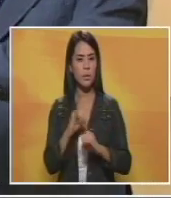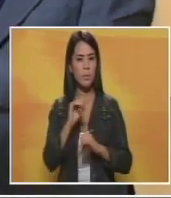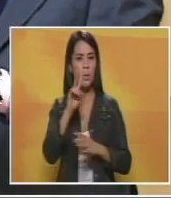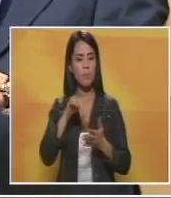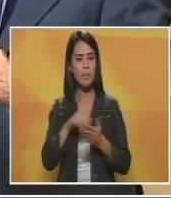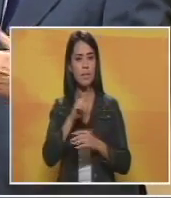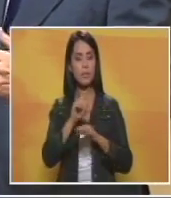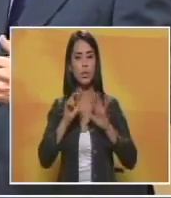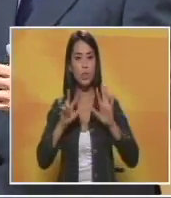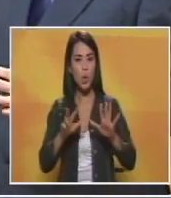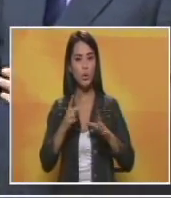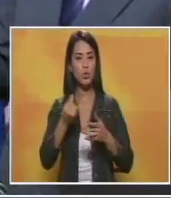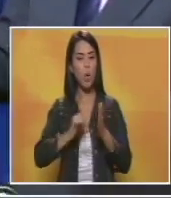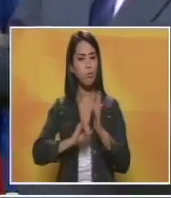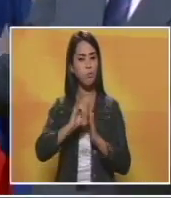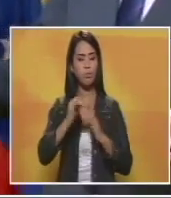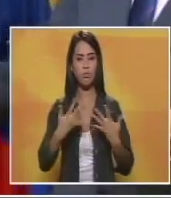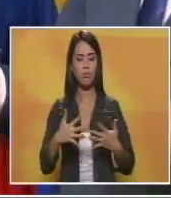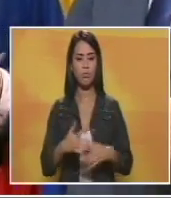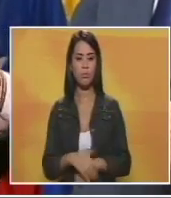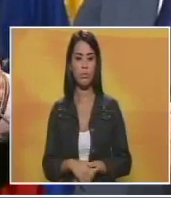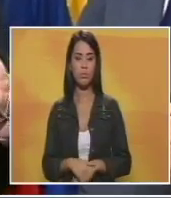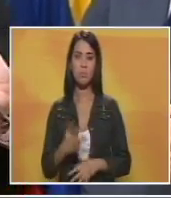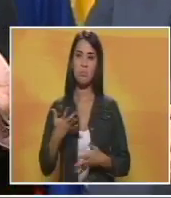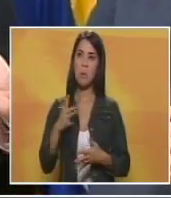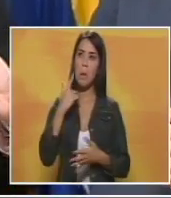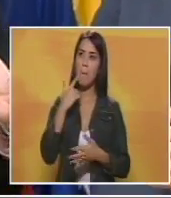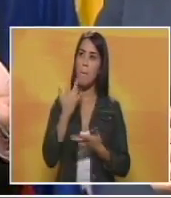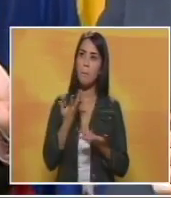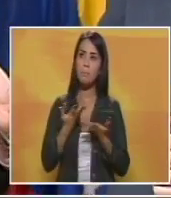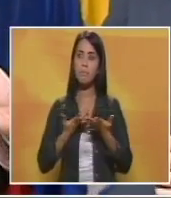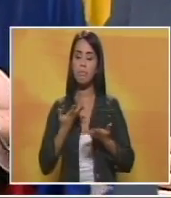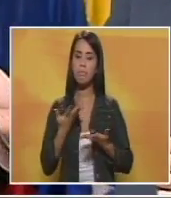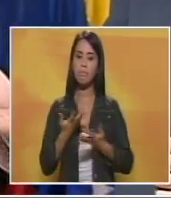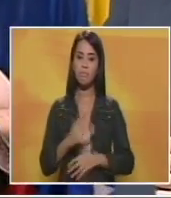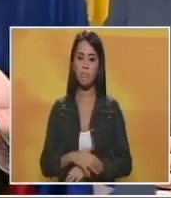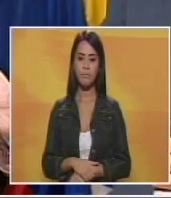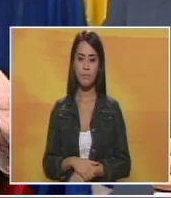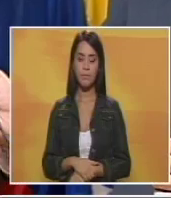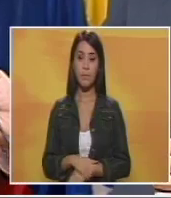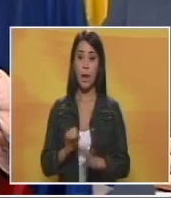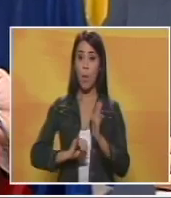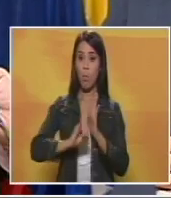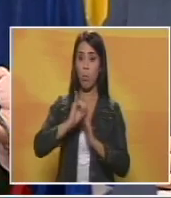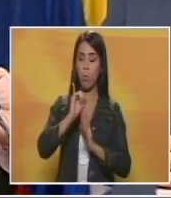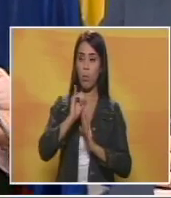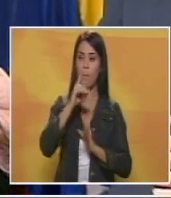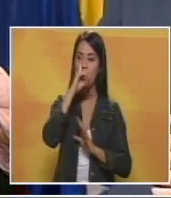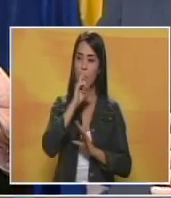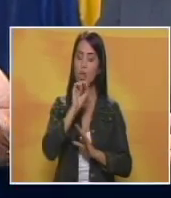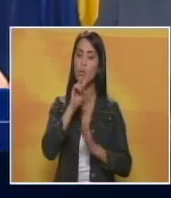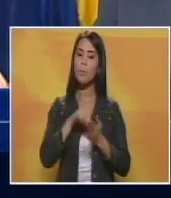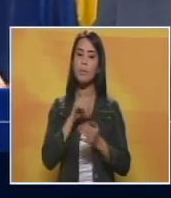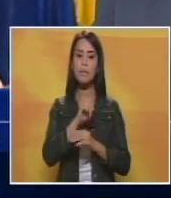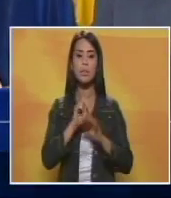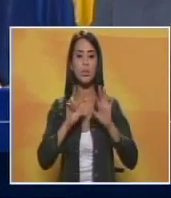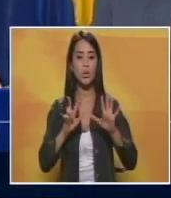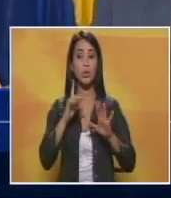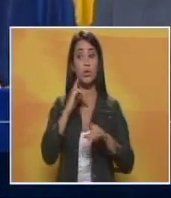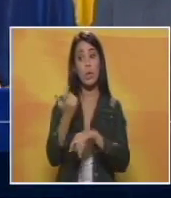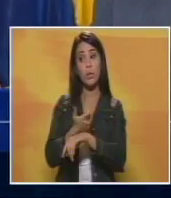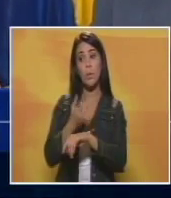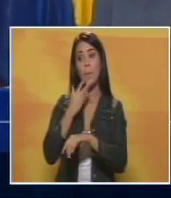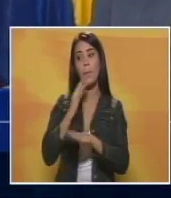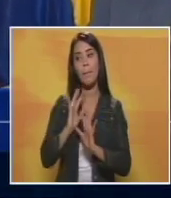2018 en cuanto a la inflación? Como van las cosas, pareciera que la inflación para el año 2018, si el gobierno no